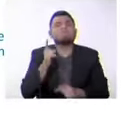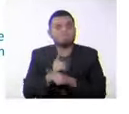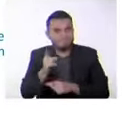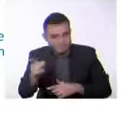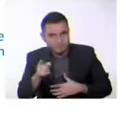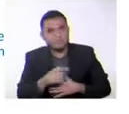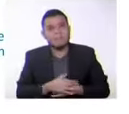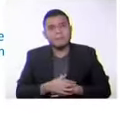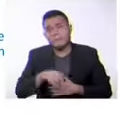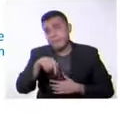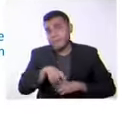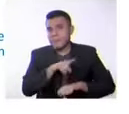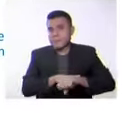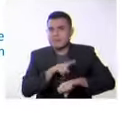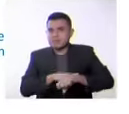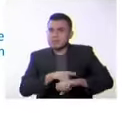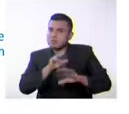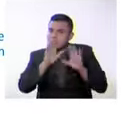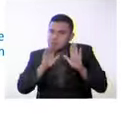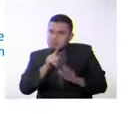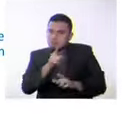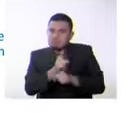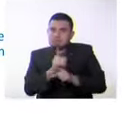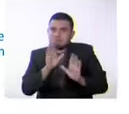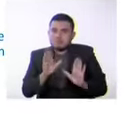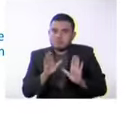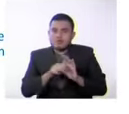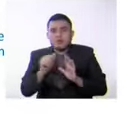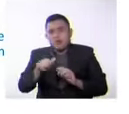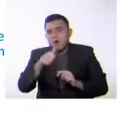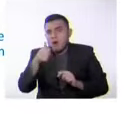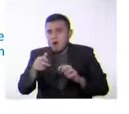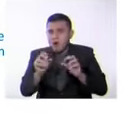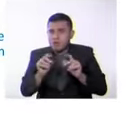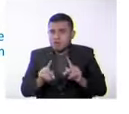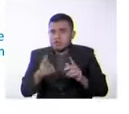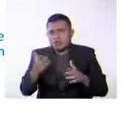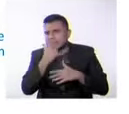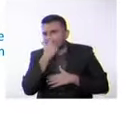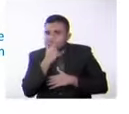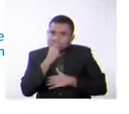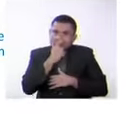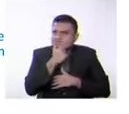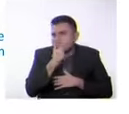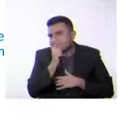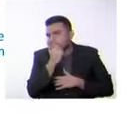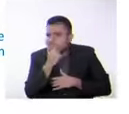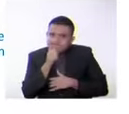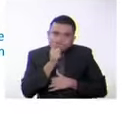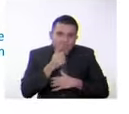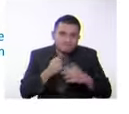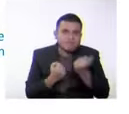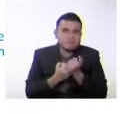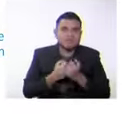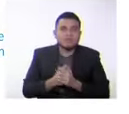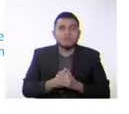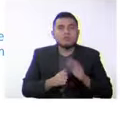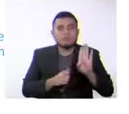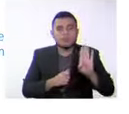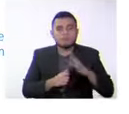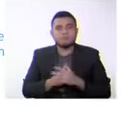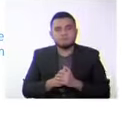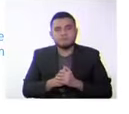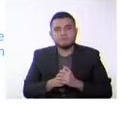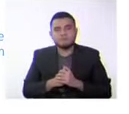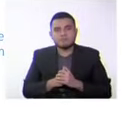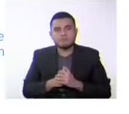por el momento la dejamos como opción correcta, pero si hay otra opción que genere dudas, entonces las vamos a reforzar. Okay. La opción B, que indica